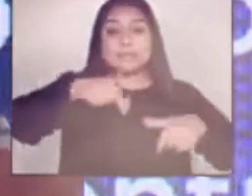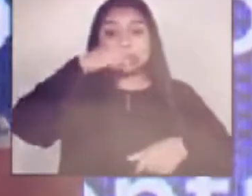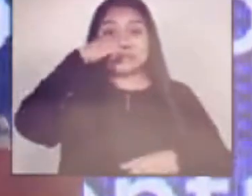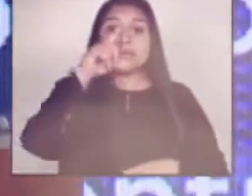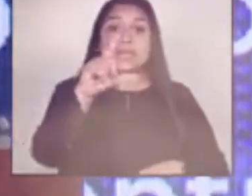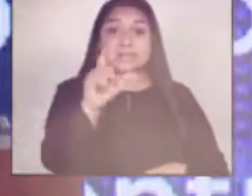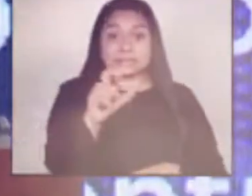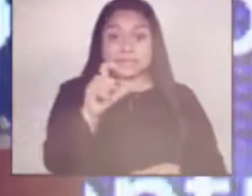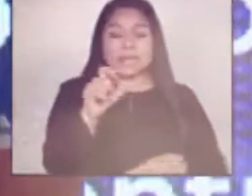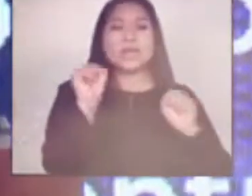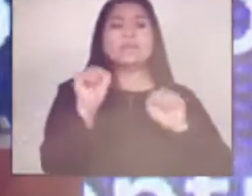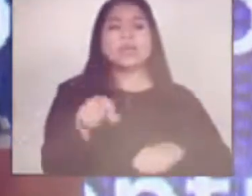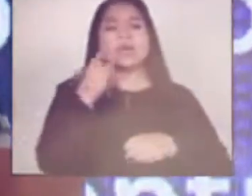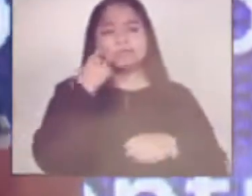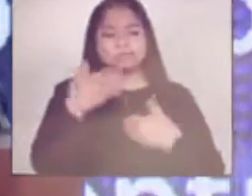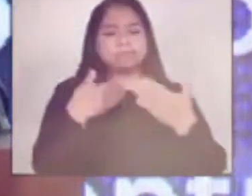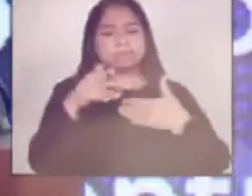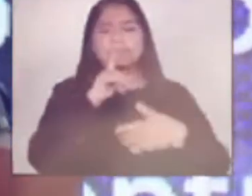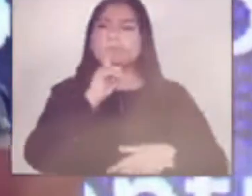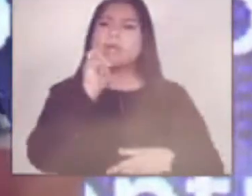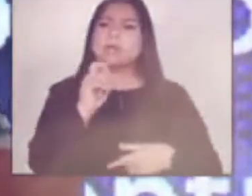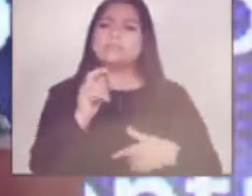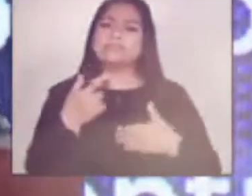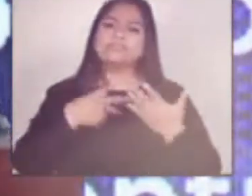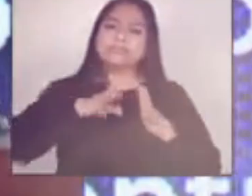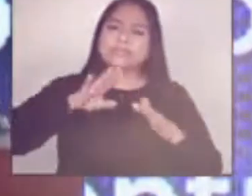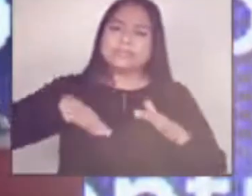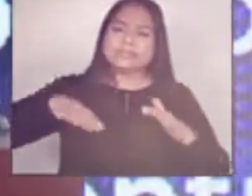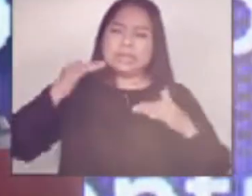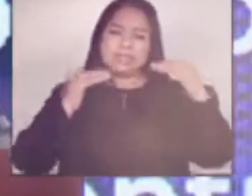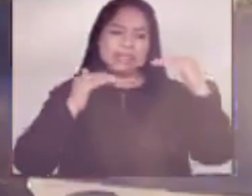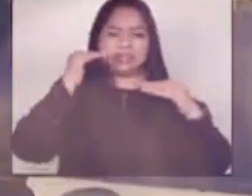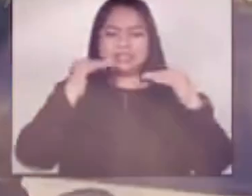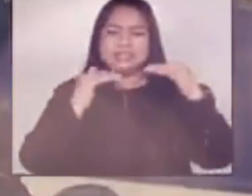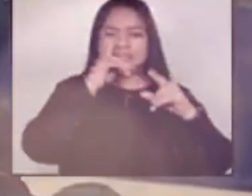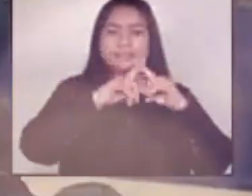podamos ir mejorando ese déficit en nuestra balanza comercial.